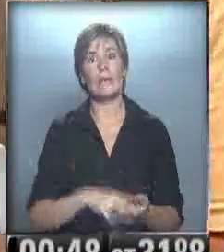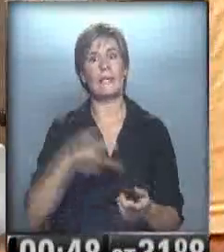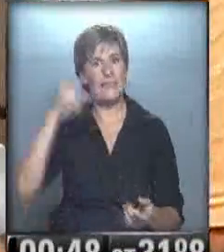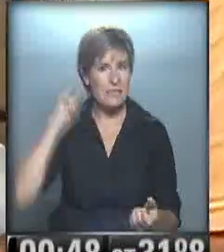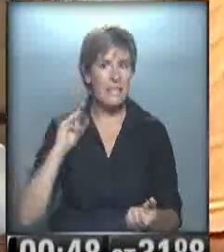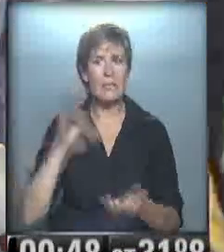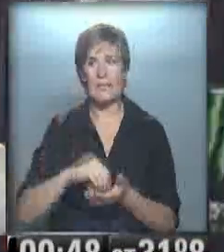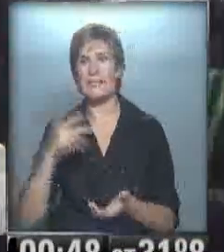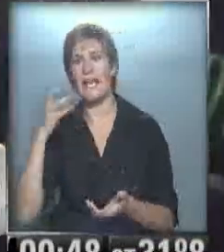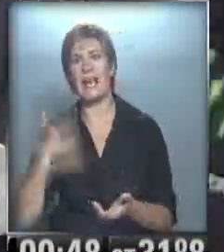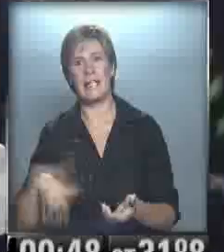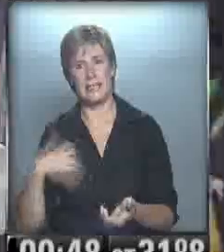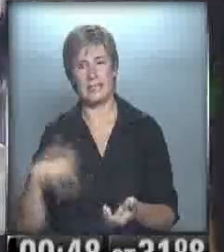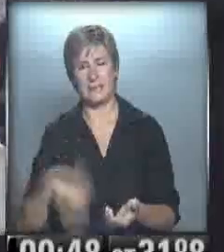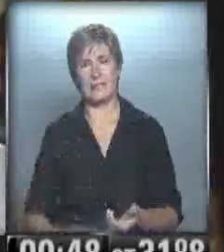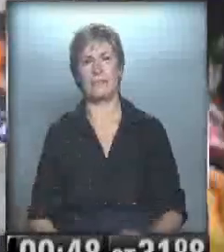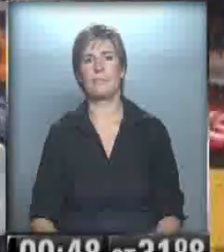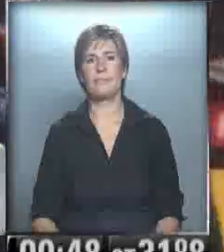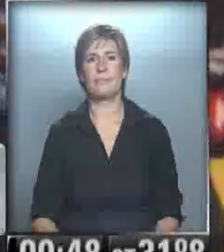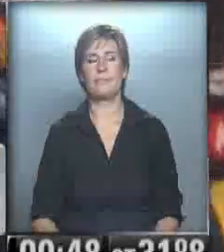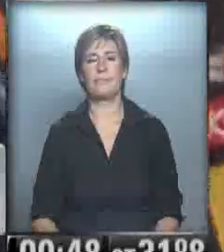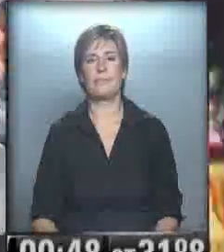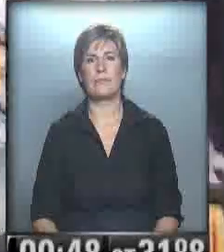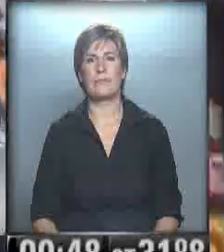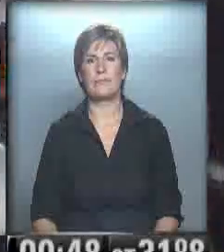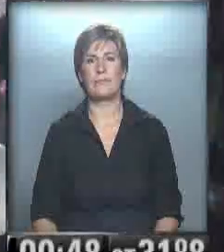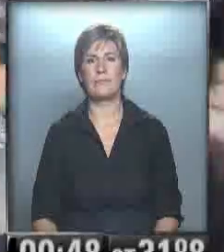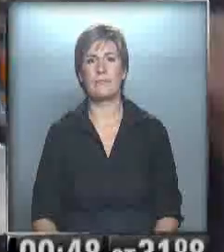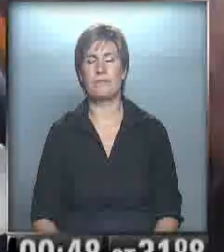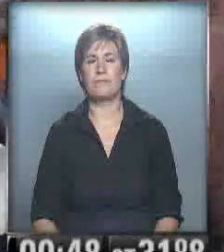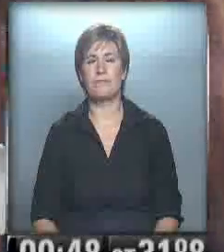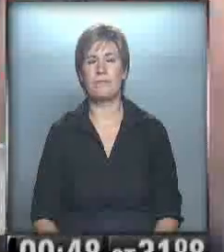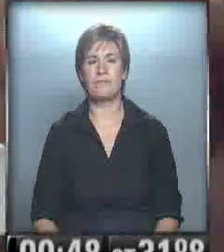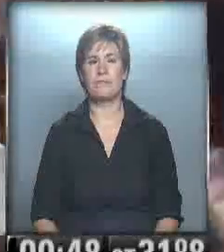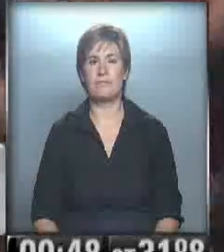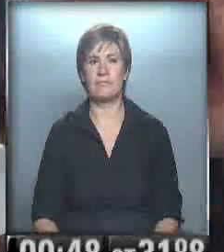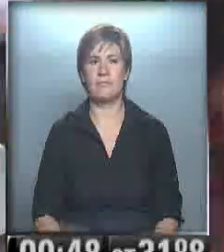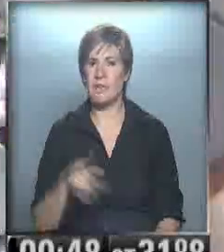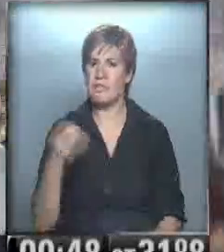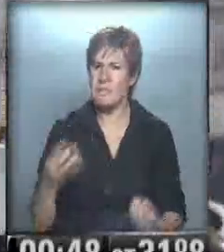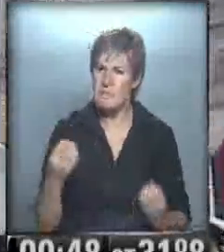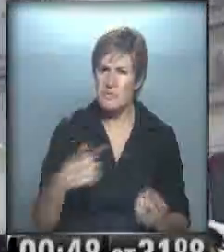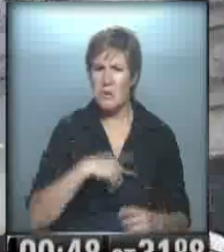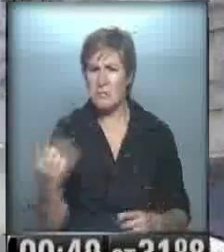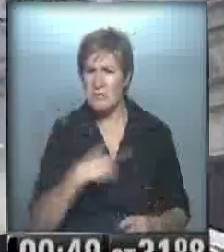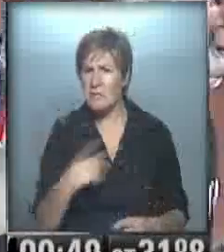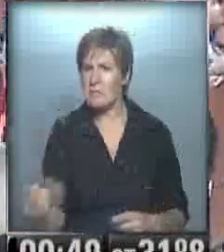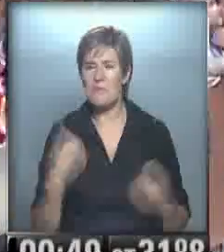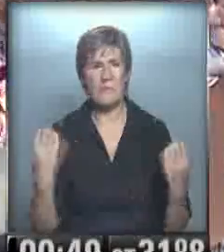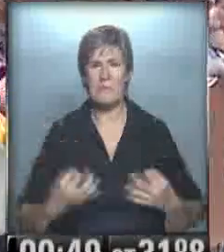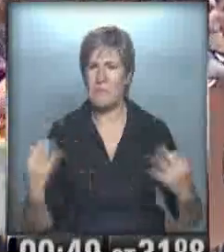a la Argentina también. ¿Puedo decir que Nani ganó el Dakar de punta a punta porque estuviste muy bien en todas las etapas? Sí, seguro, hemos